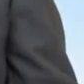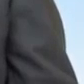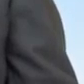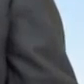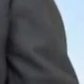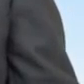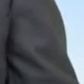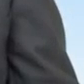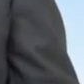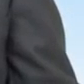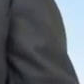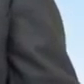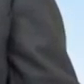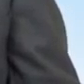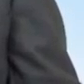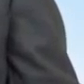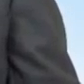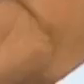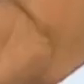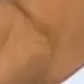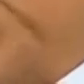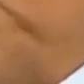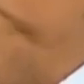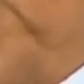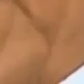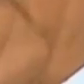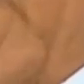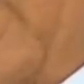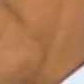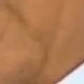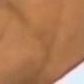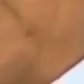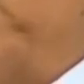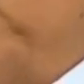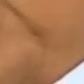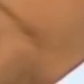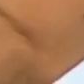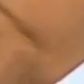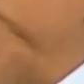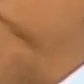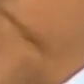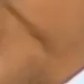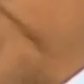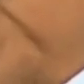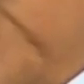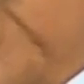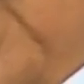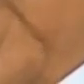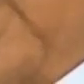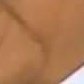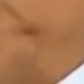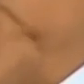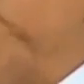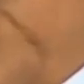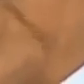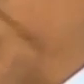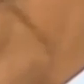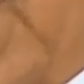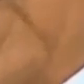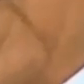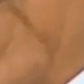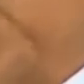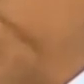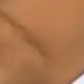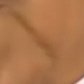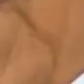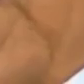que ver con el proceso electoral. Se ha hecho pública la información de uno de ellos, que están vinculando